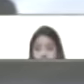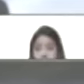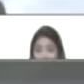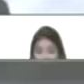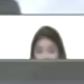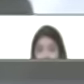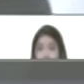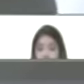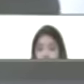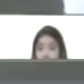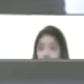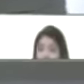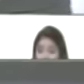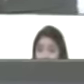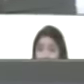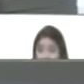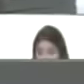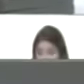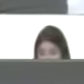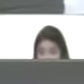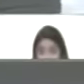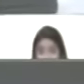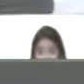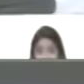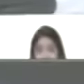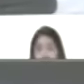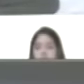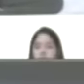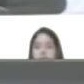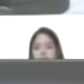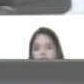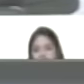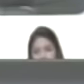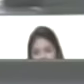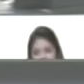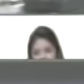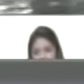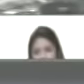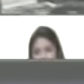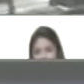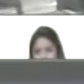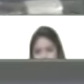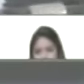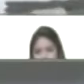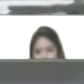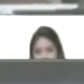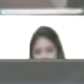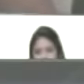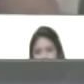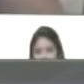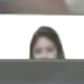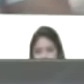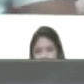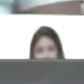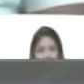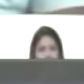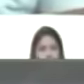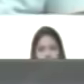y ubicar esas armas que aquí tengo en esta mesa, lograron generar la